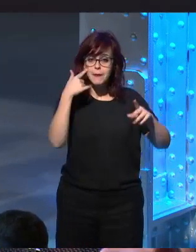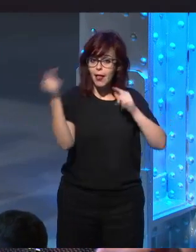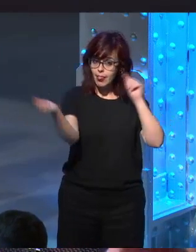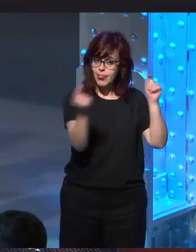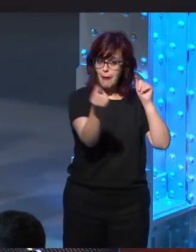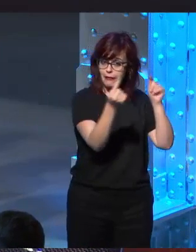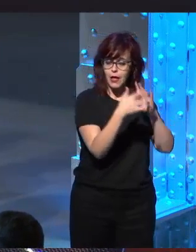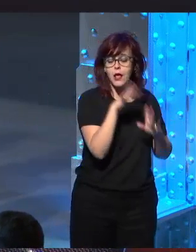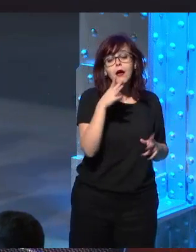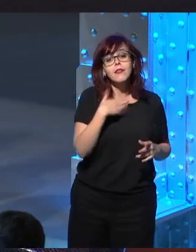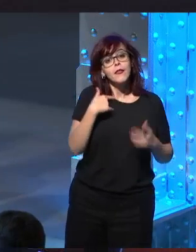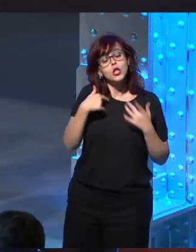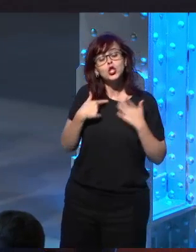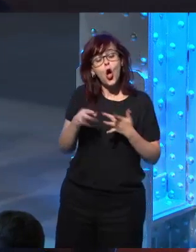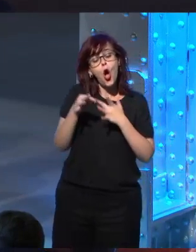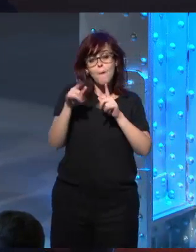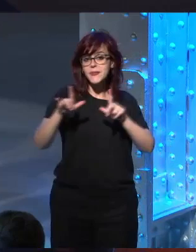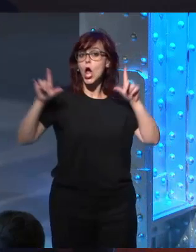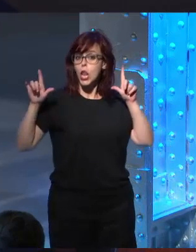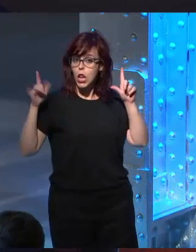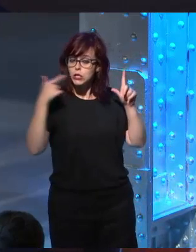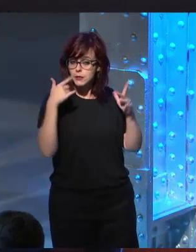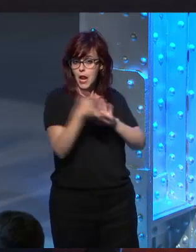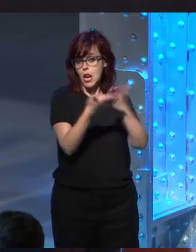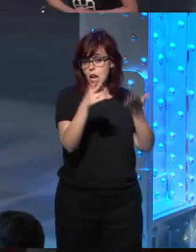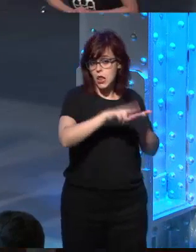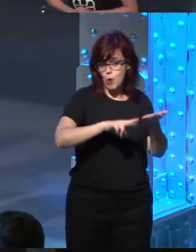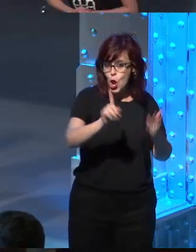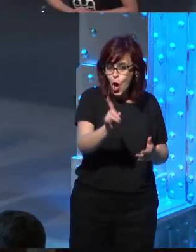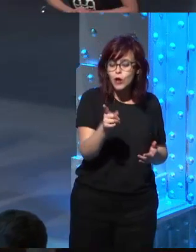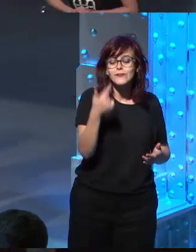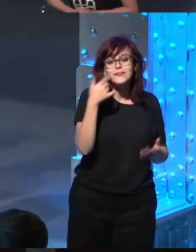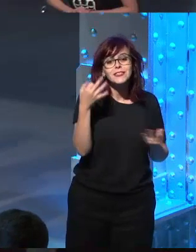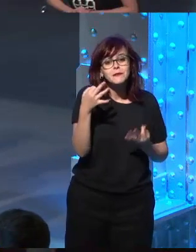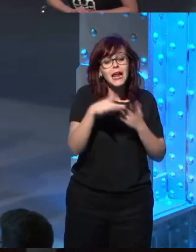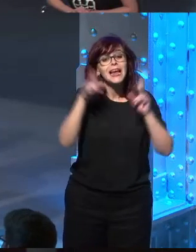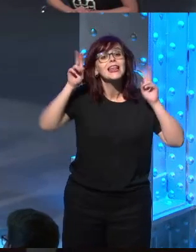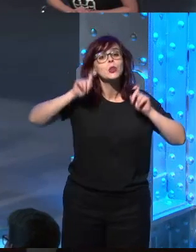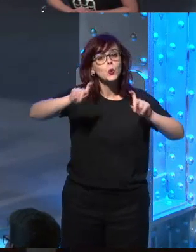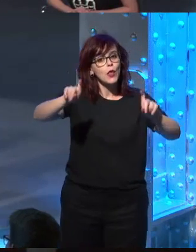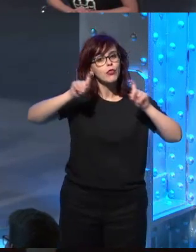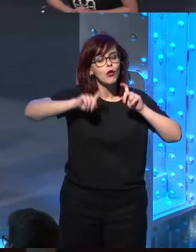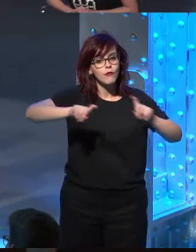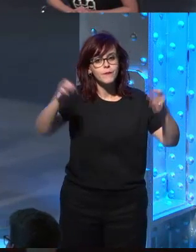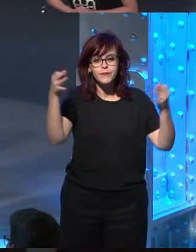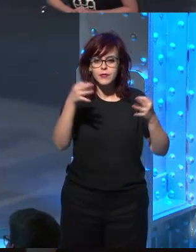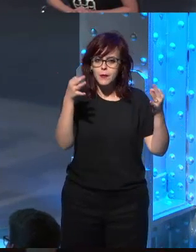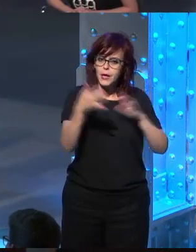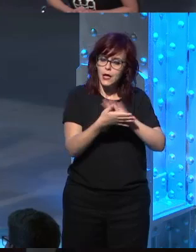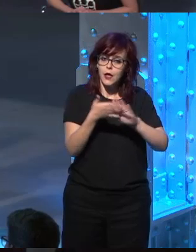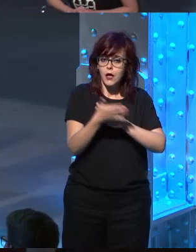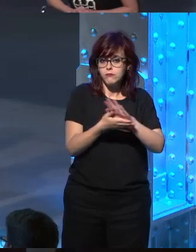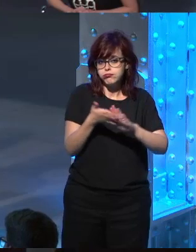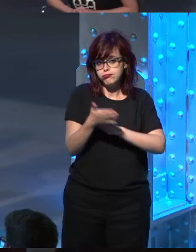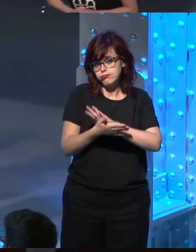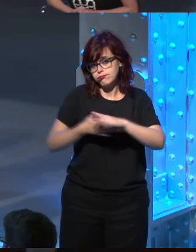debatir, hay que decirle, soy pionero, ten cuidado, que en vez de leerme el libro sobre la educación. Esto de la educación, yo creo que es que hay mucho tajo ahí.